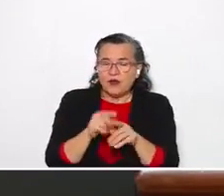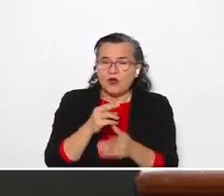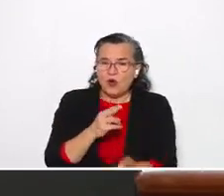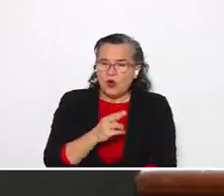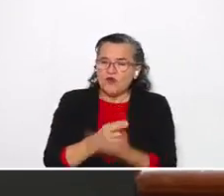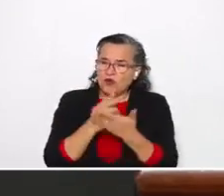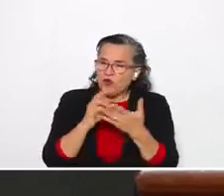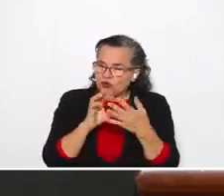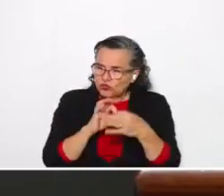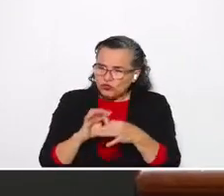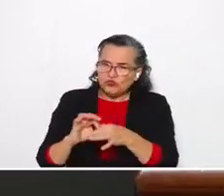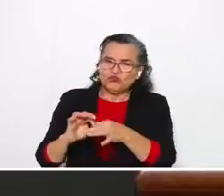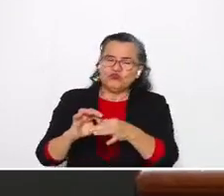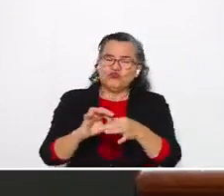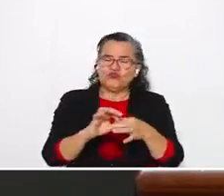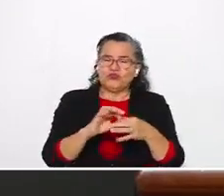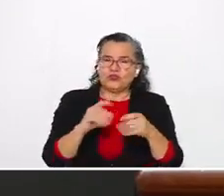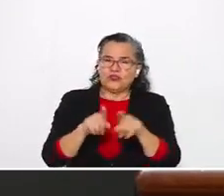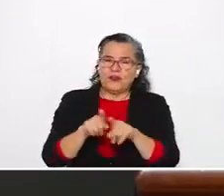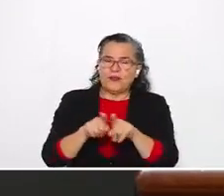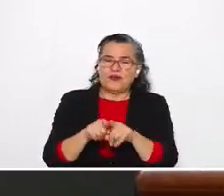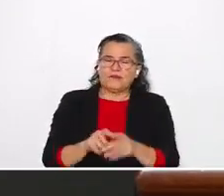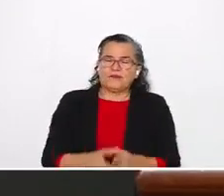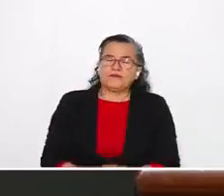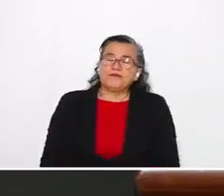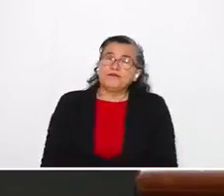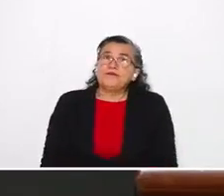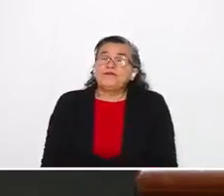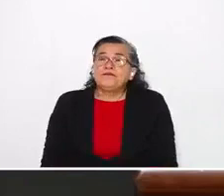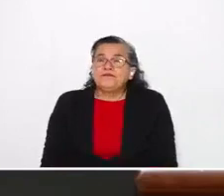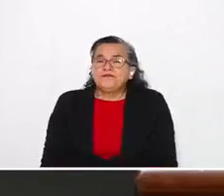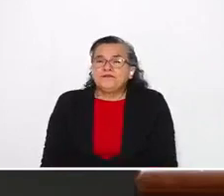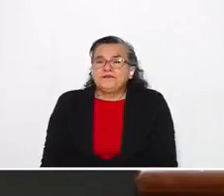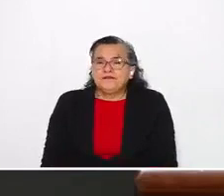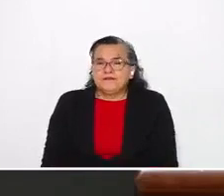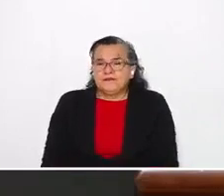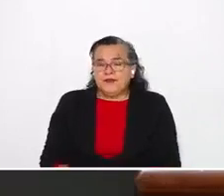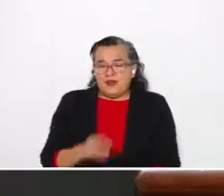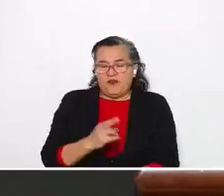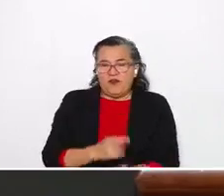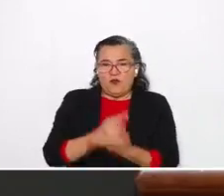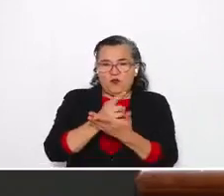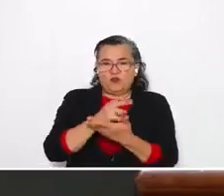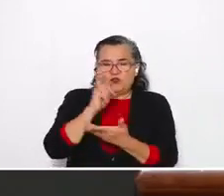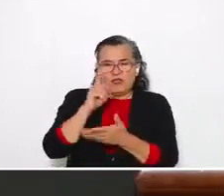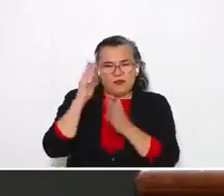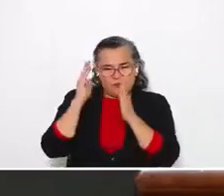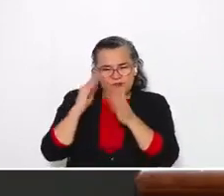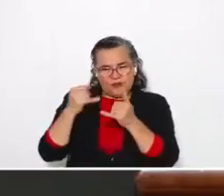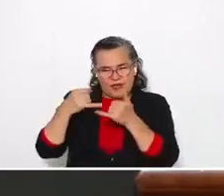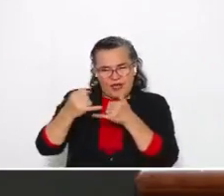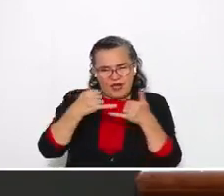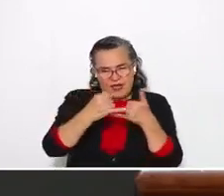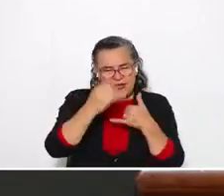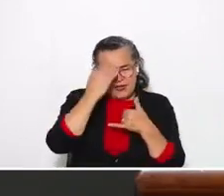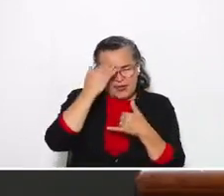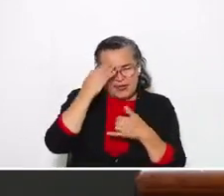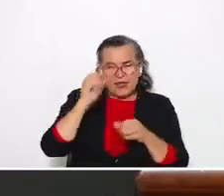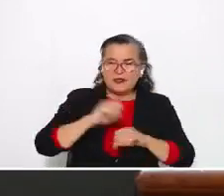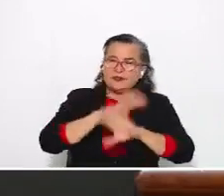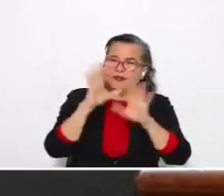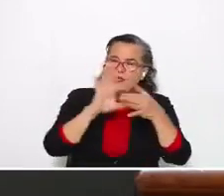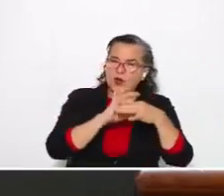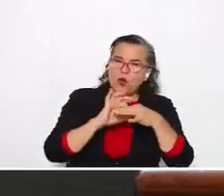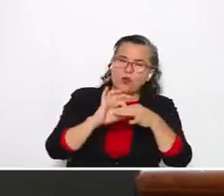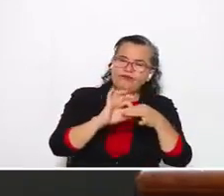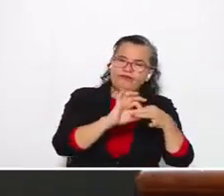recursos. Los recursos deben estar alineados, o sea, obedecer a líneas claras y